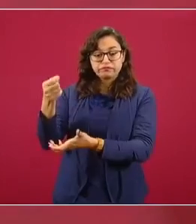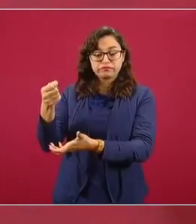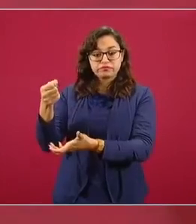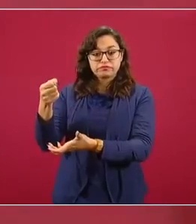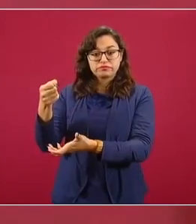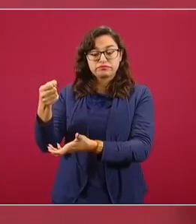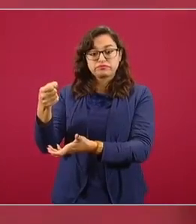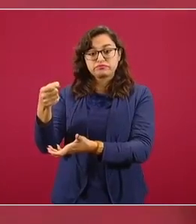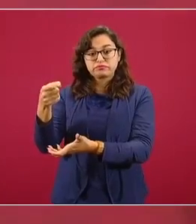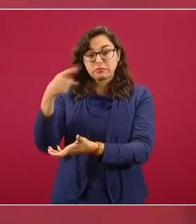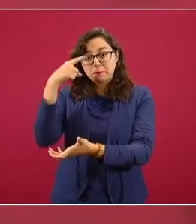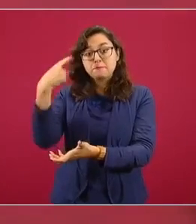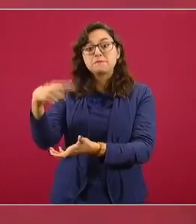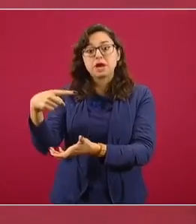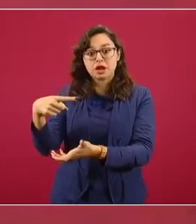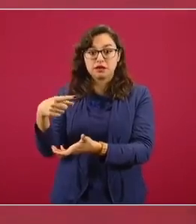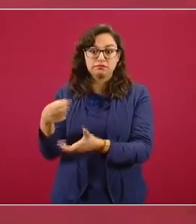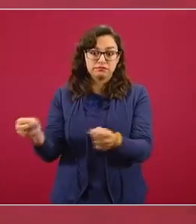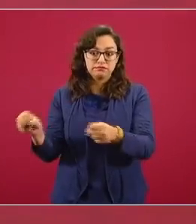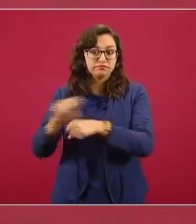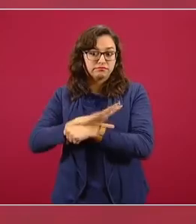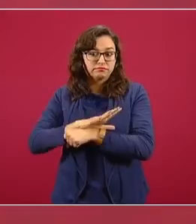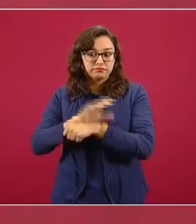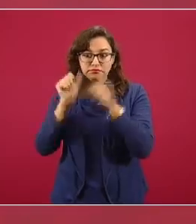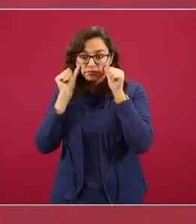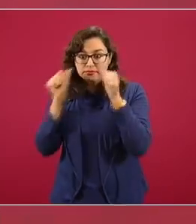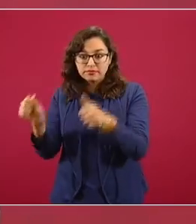reuniendo para lo del COVID.